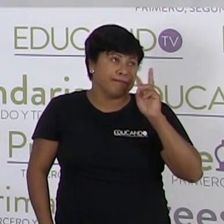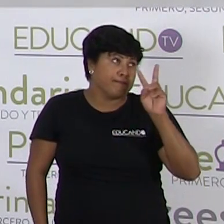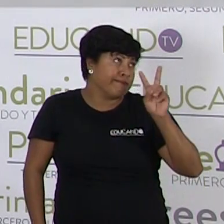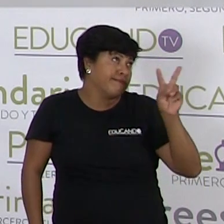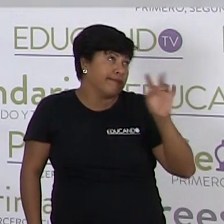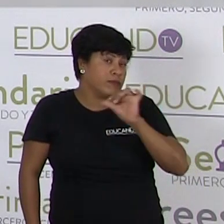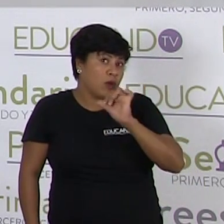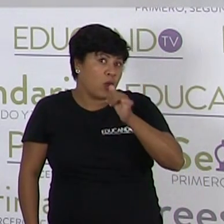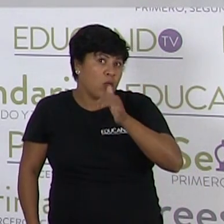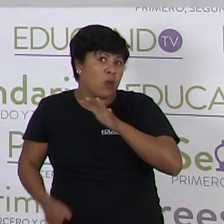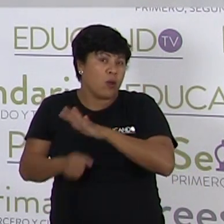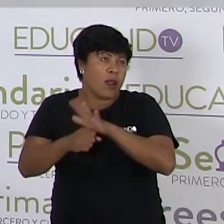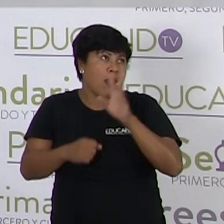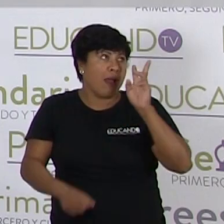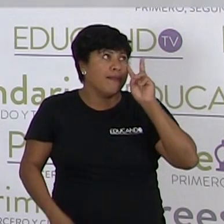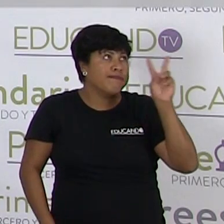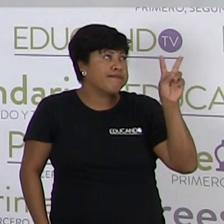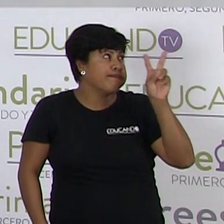¿Qué otra cosa?